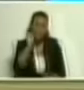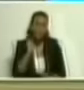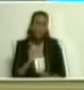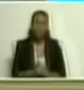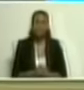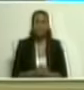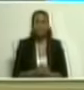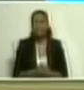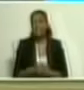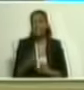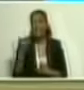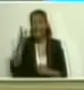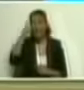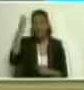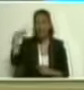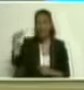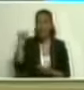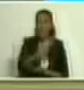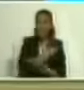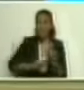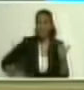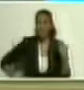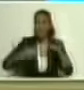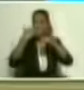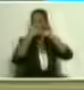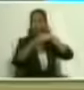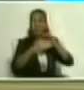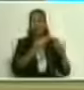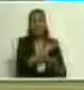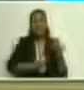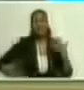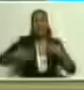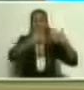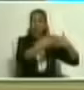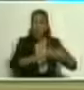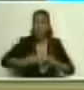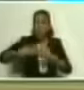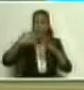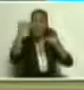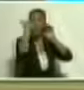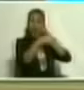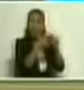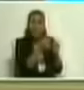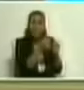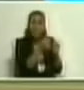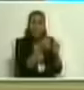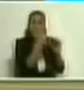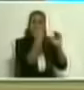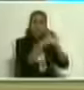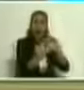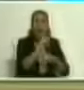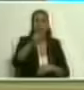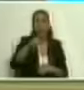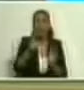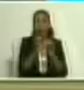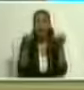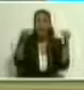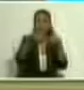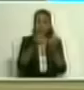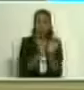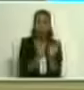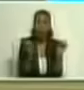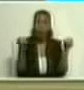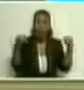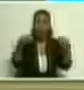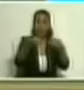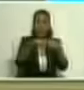Y en estos días le mandé un mensaje al presidente Joe Biden. Y se lo mando también a la oficina.